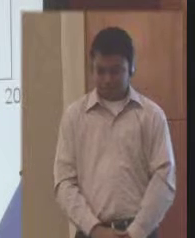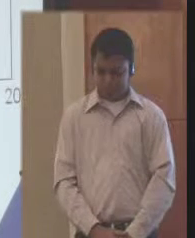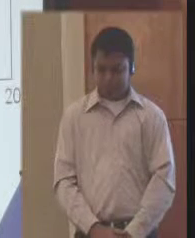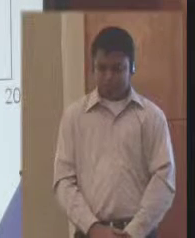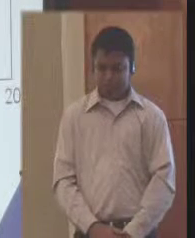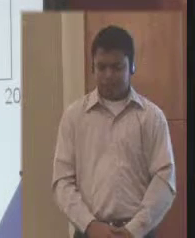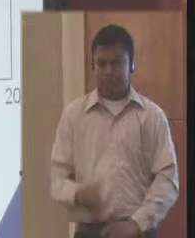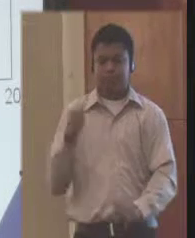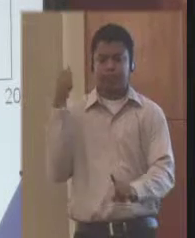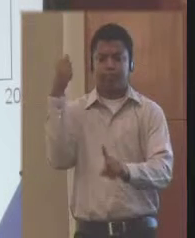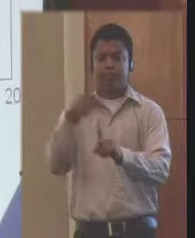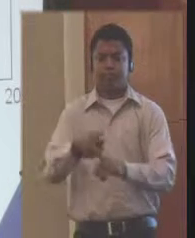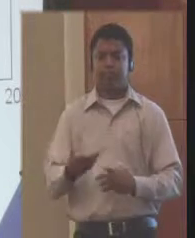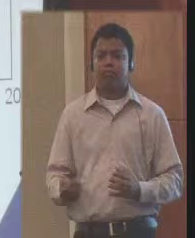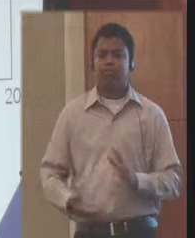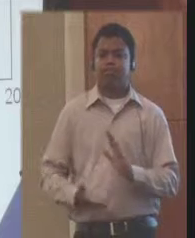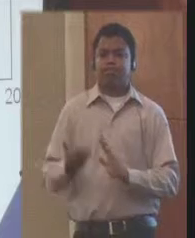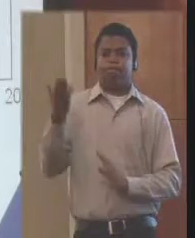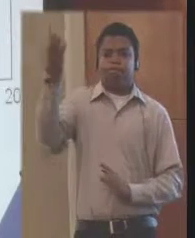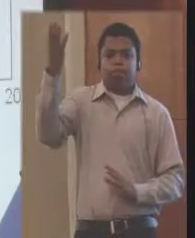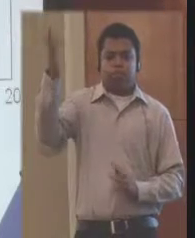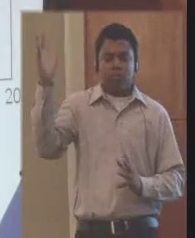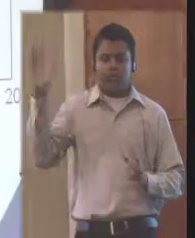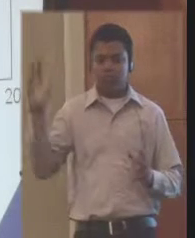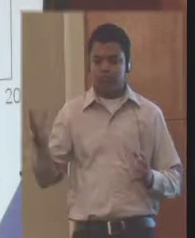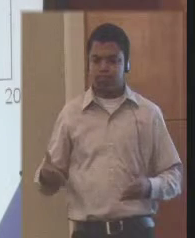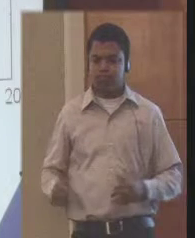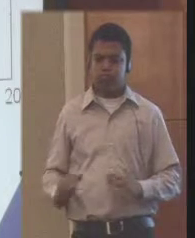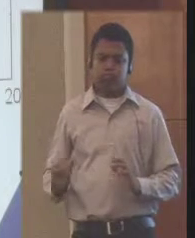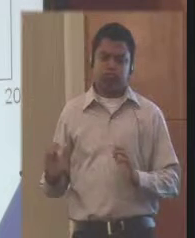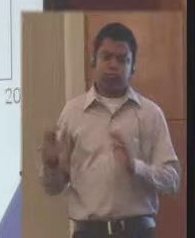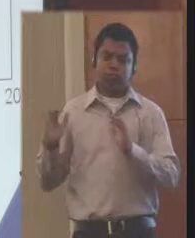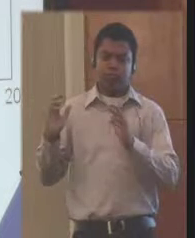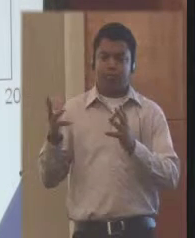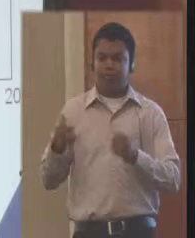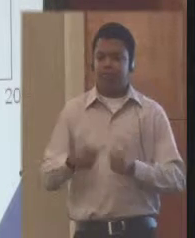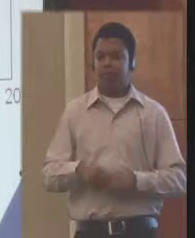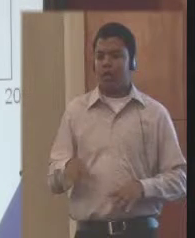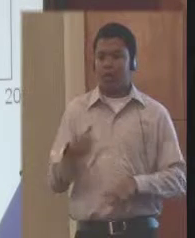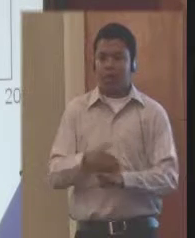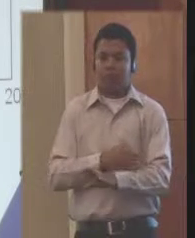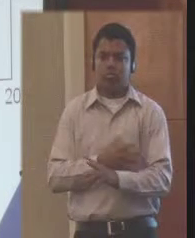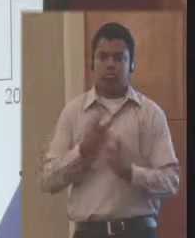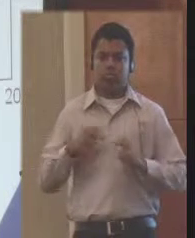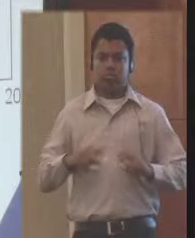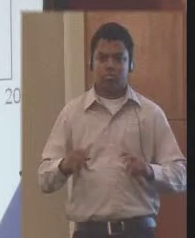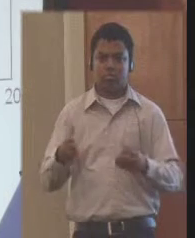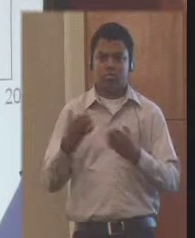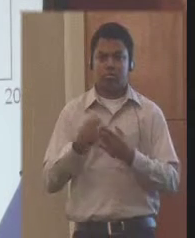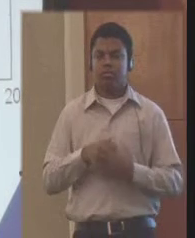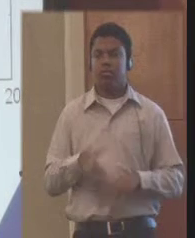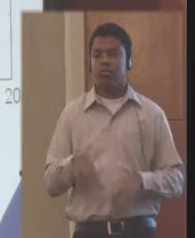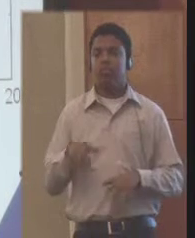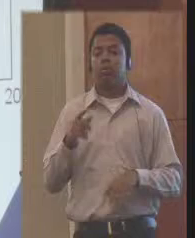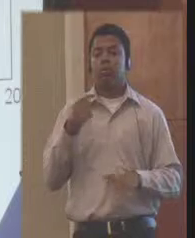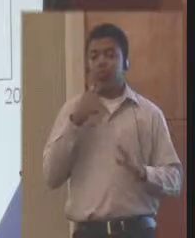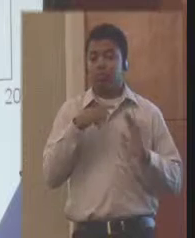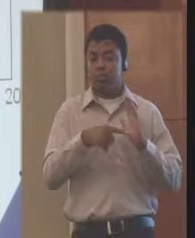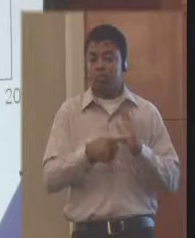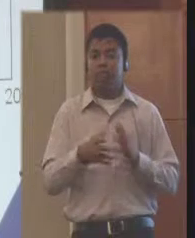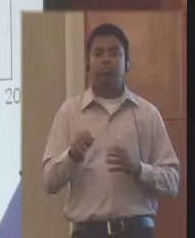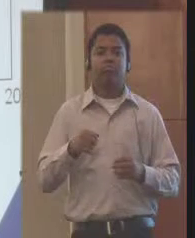Y los impactos macroeconómicos, según los estudios realizados, como resultado de